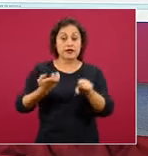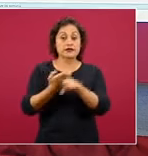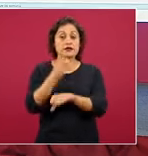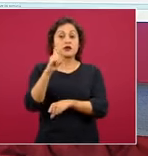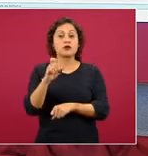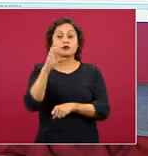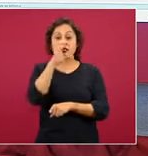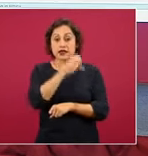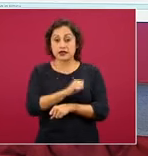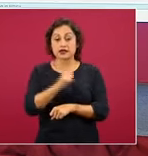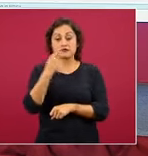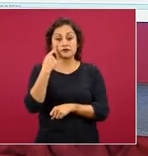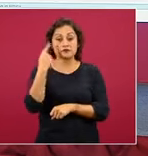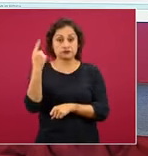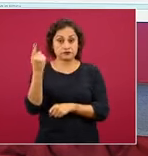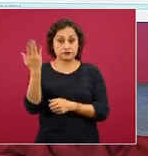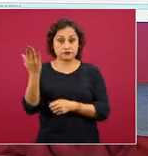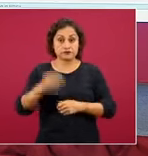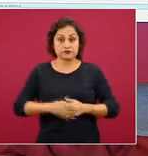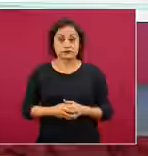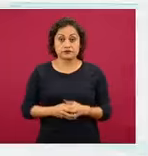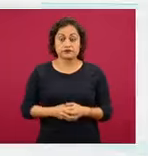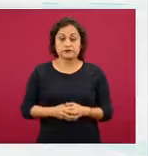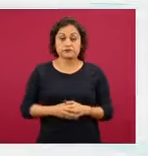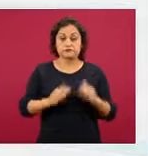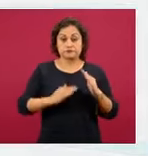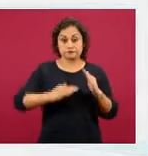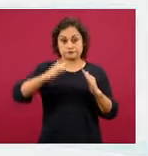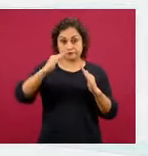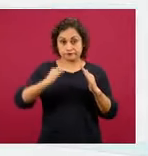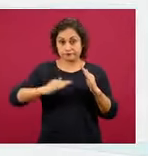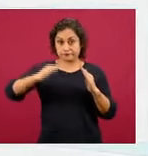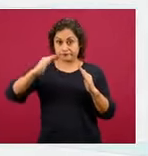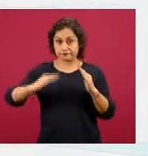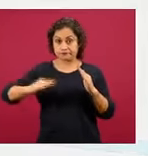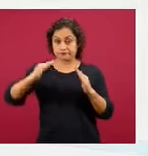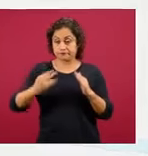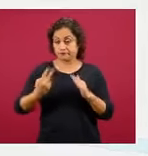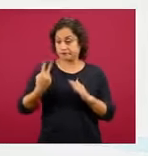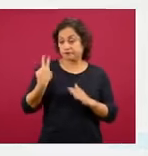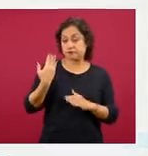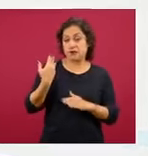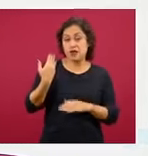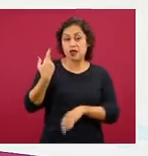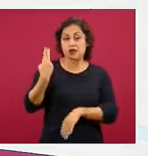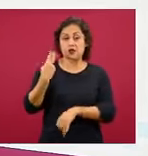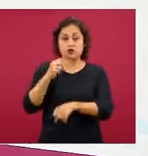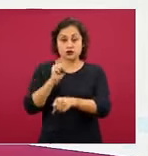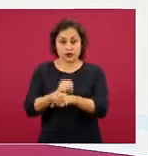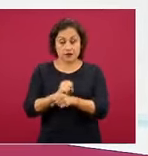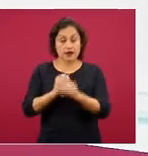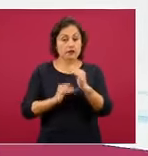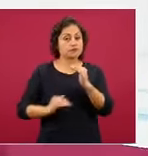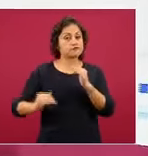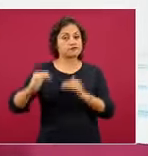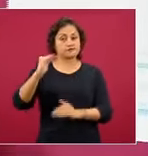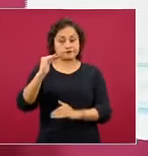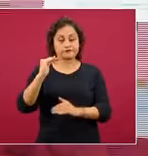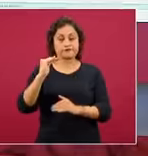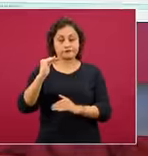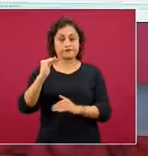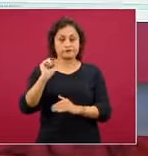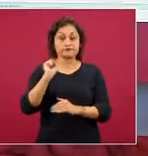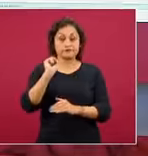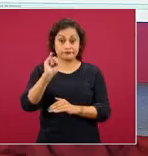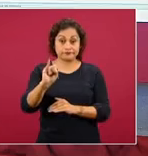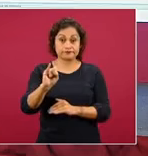ha tenido pues un ascenso, tal vez con subidas y bajadas, pero en las últimas 2 semanas claramente con un ascenso que también va muy a la par de